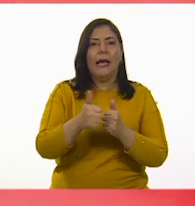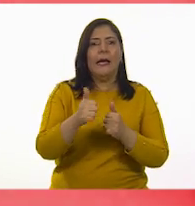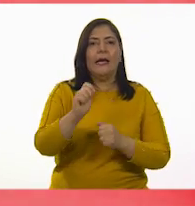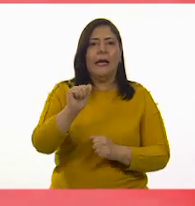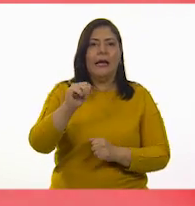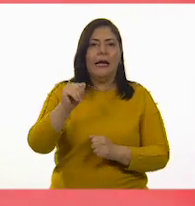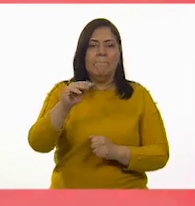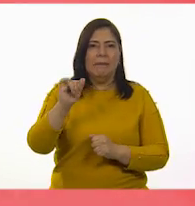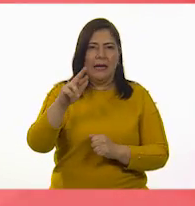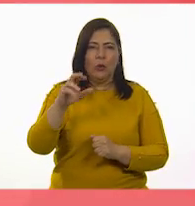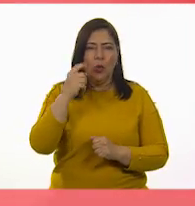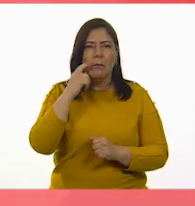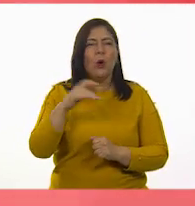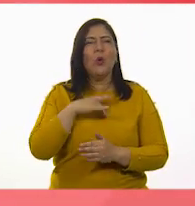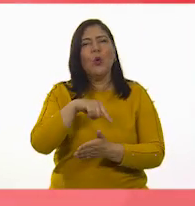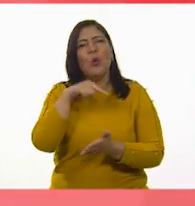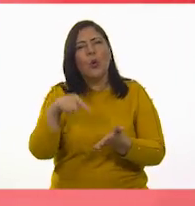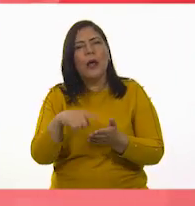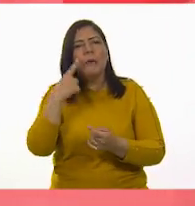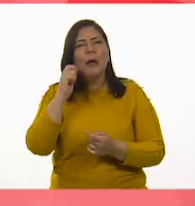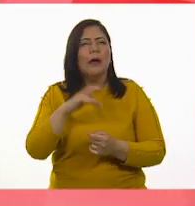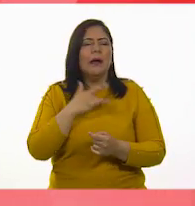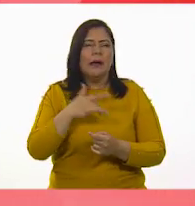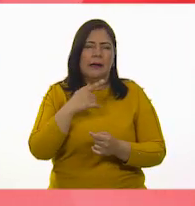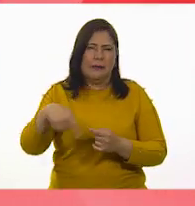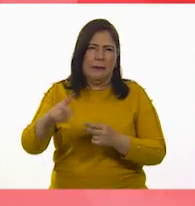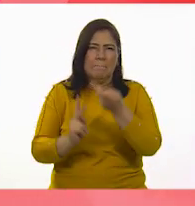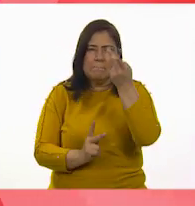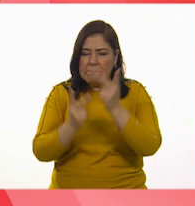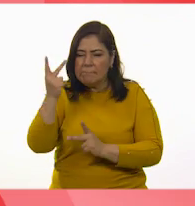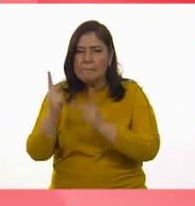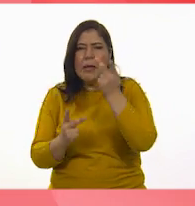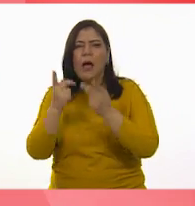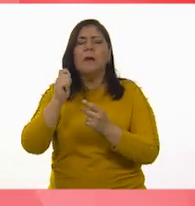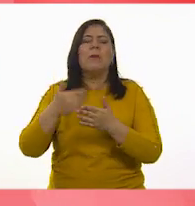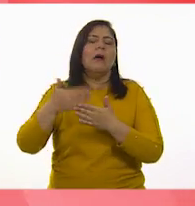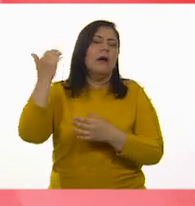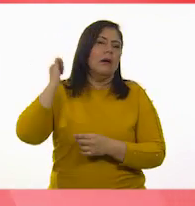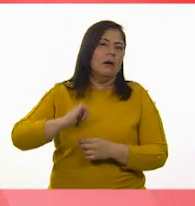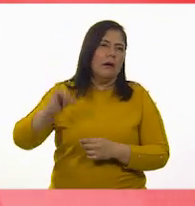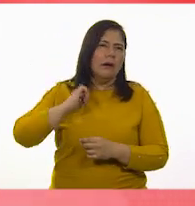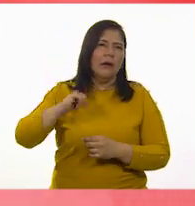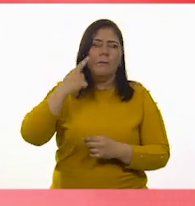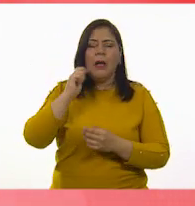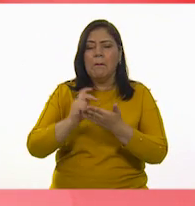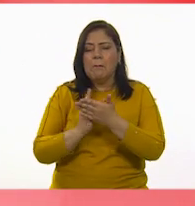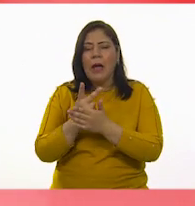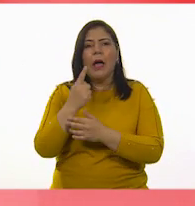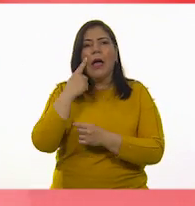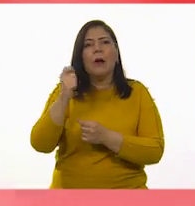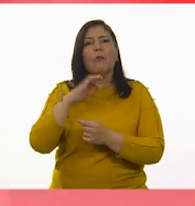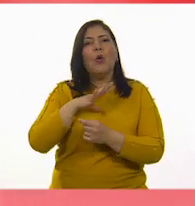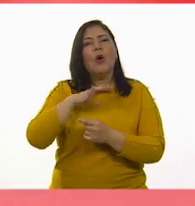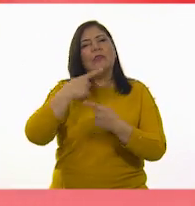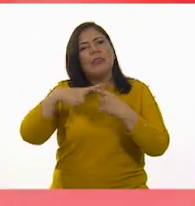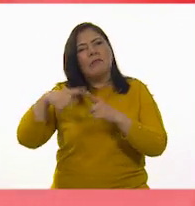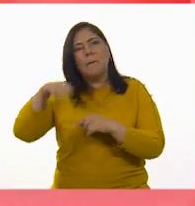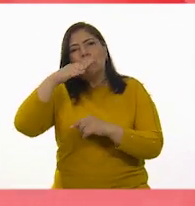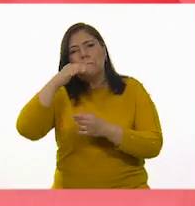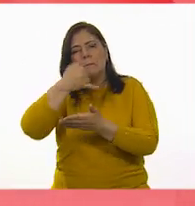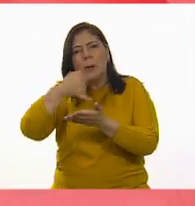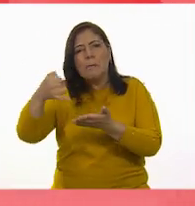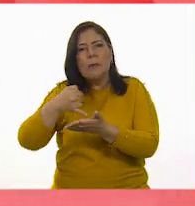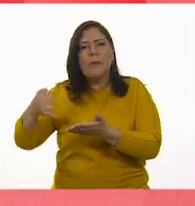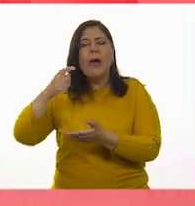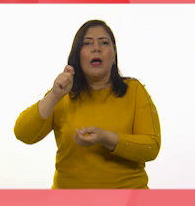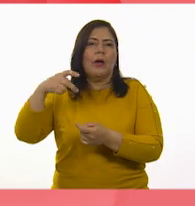significa lugar donde abundan plantas gramíneas. Y es que, por mucho tiempo, Guanajuato fue reconocido como el granero de México por la nutrida